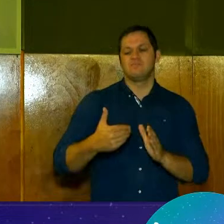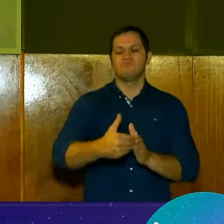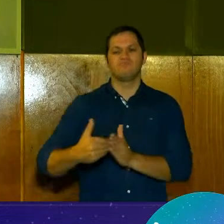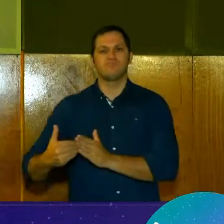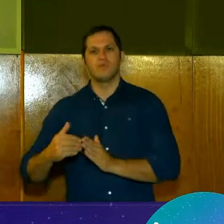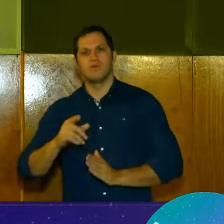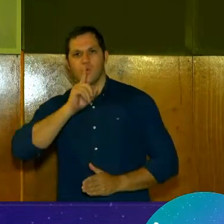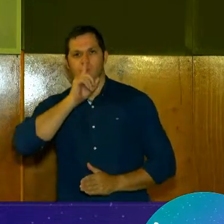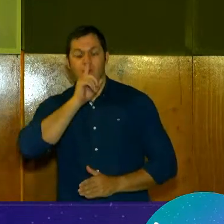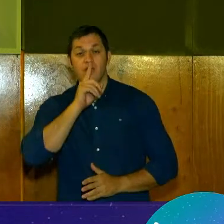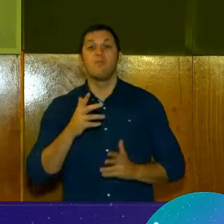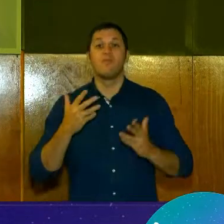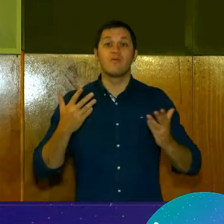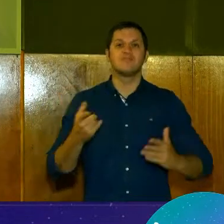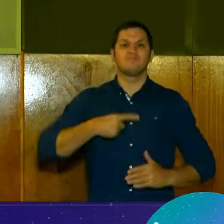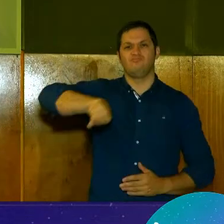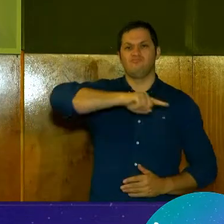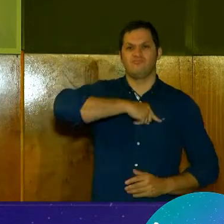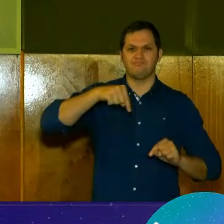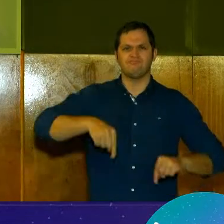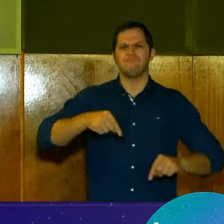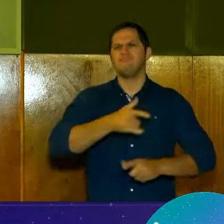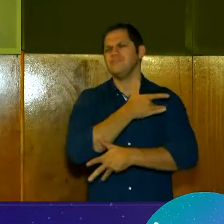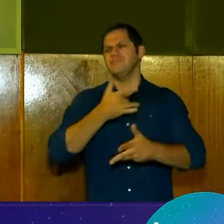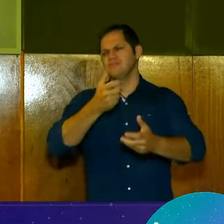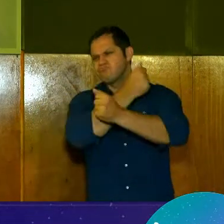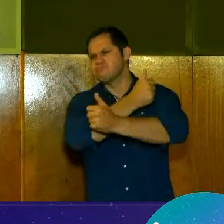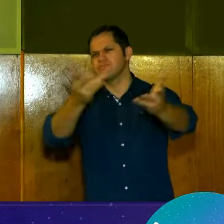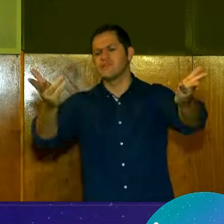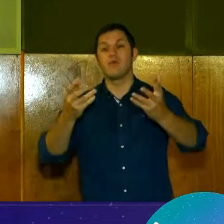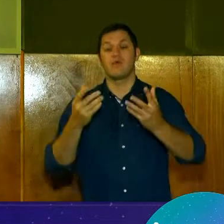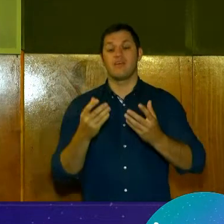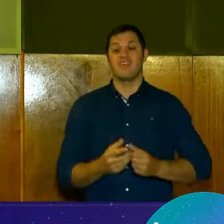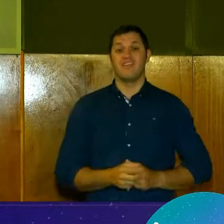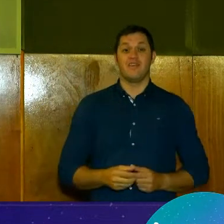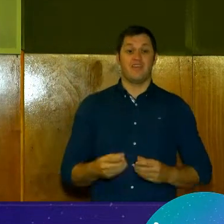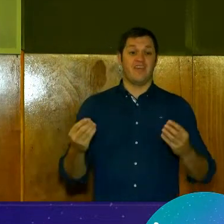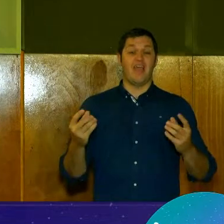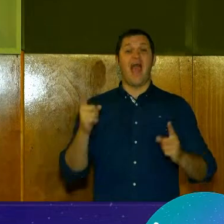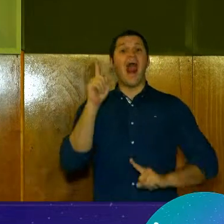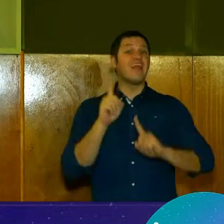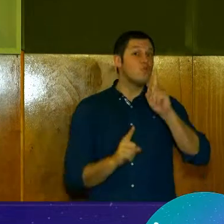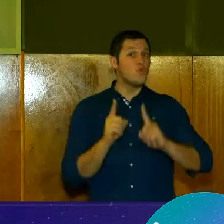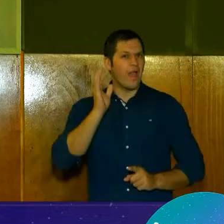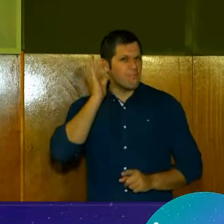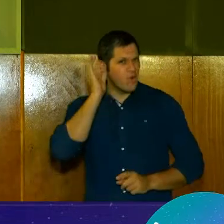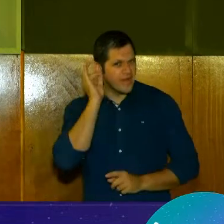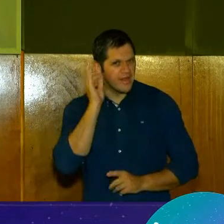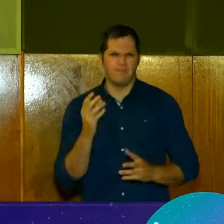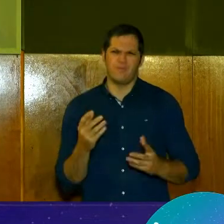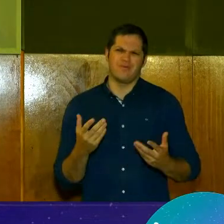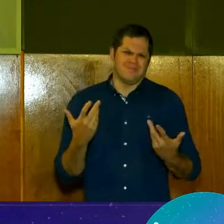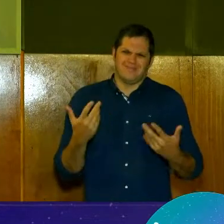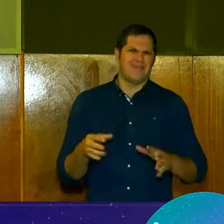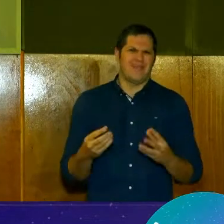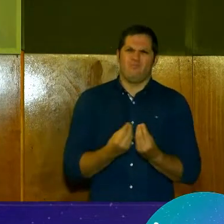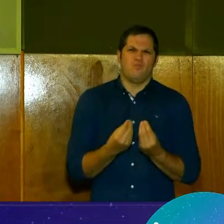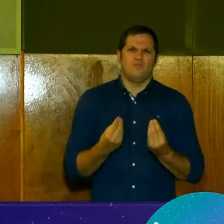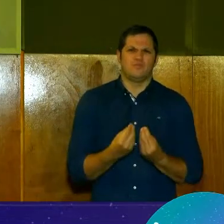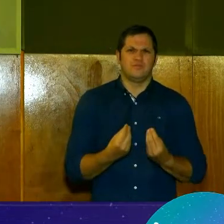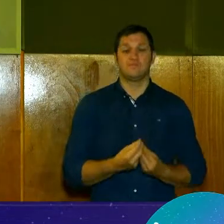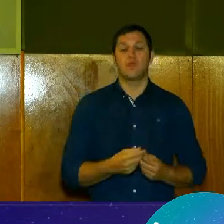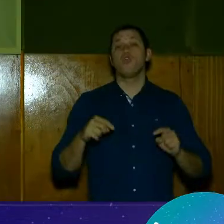ellas así que hoy día dediquemos les este tiempo para aprender un poquito más de ellas qué fue lo que hicieron vamos a hablar de